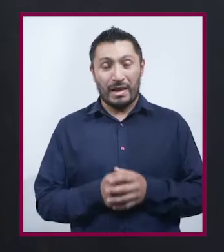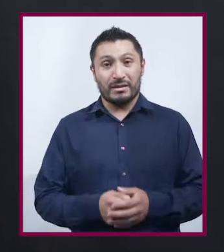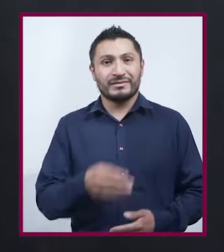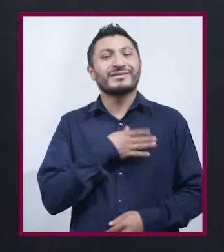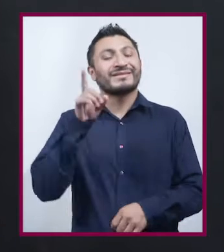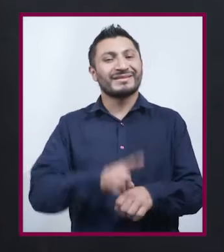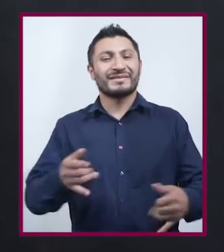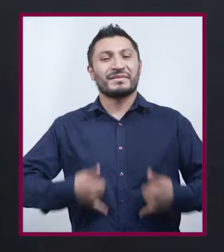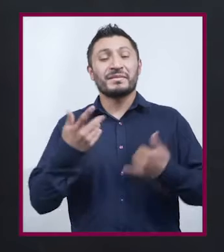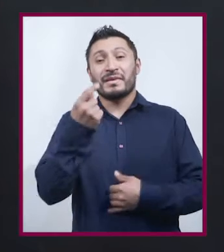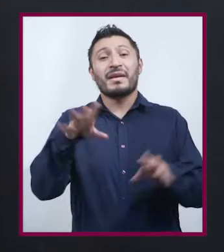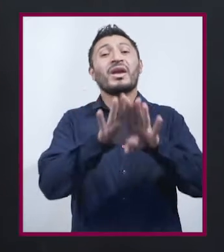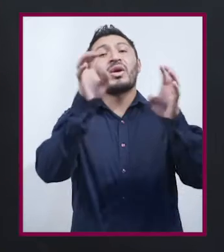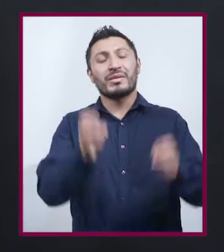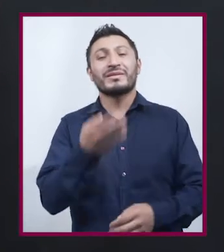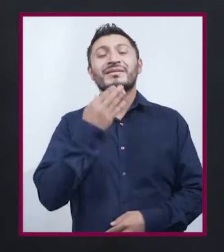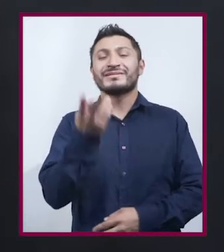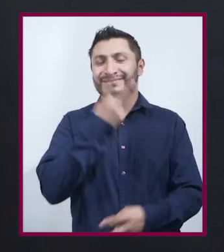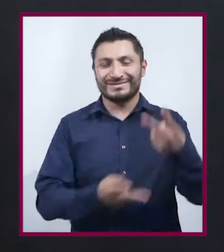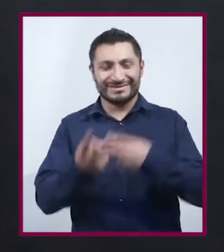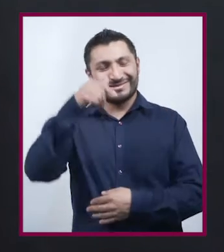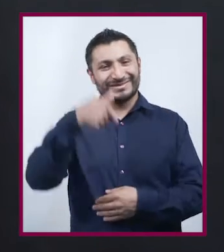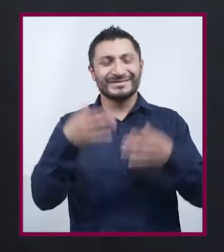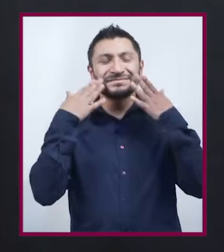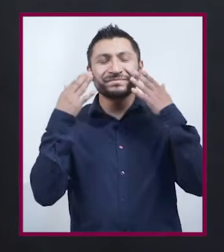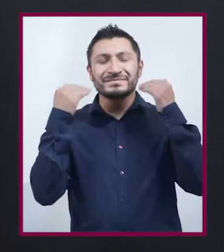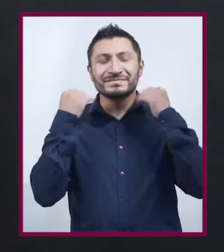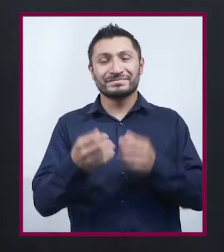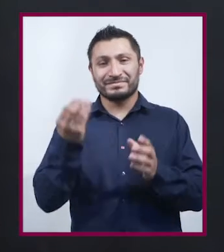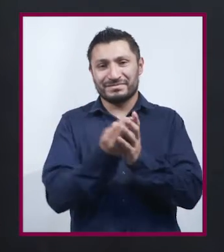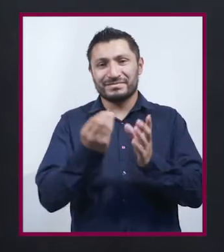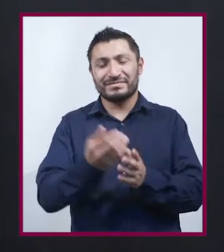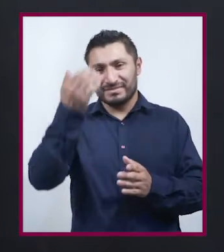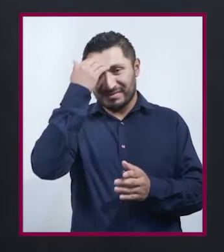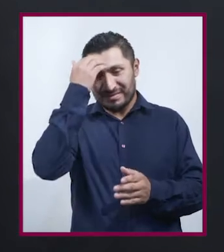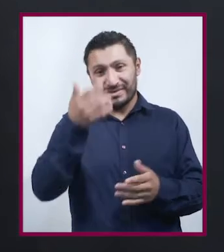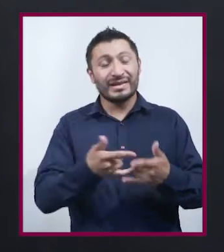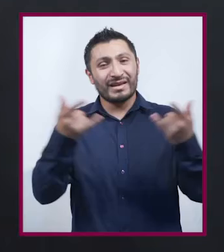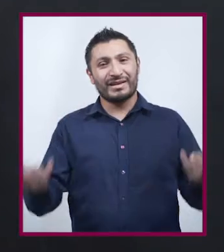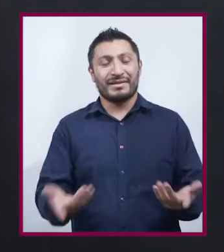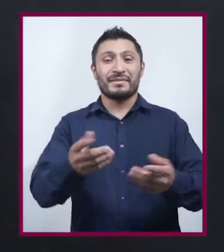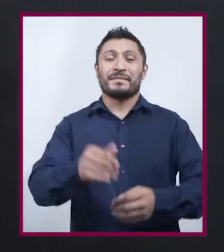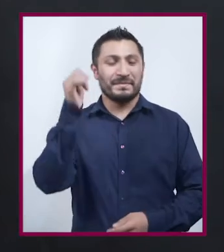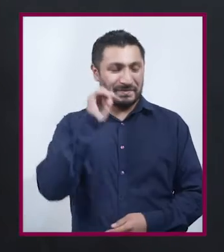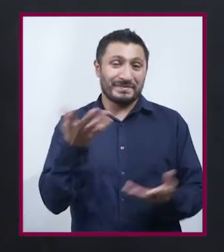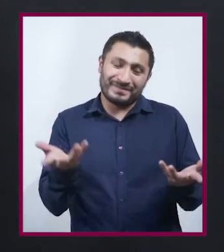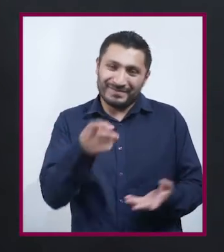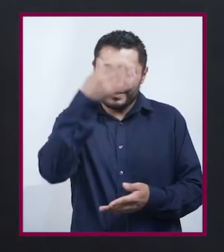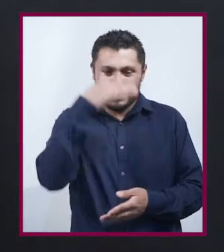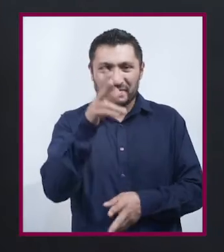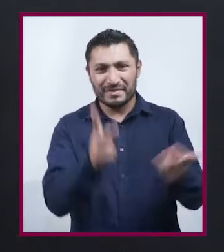Buen día, jóvenes en TV, ¿cómo están? Les damos la más cordial bienvenida a este programa de Conciencia Histórica, donde como siempre hablaremos